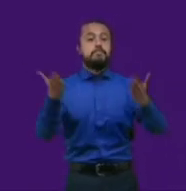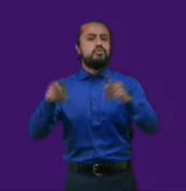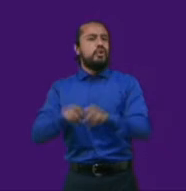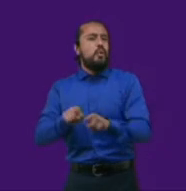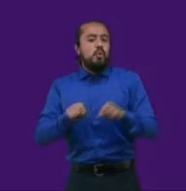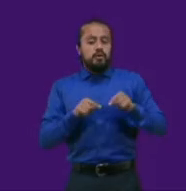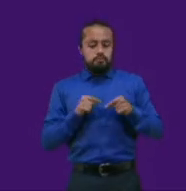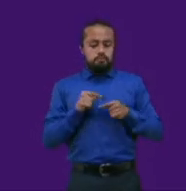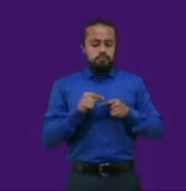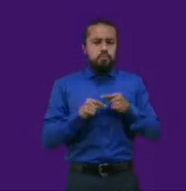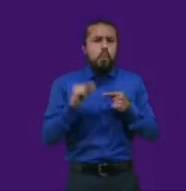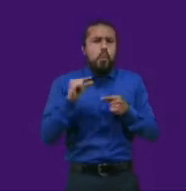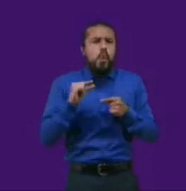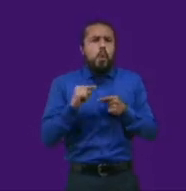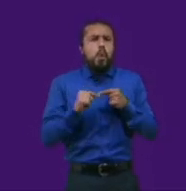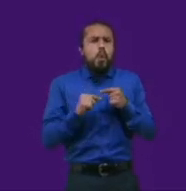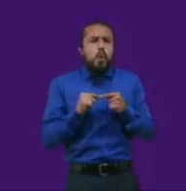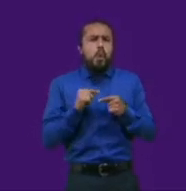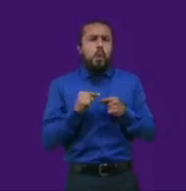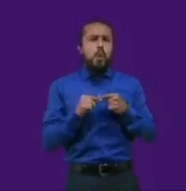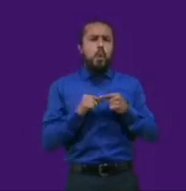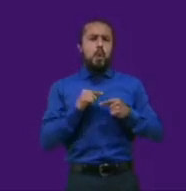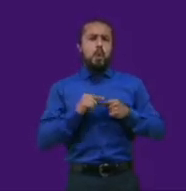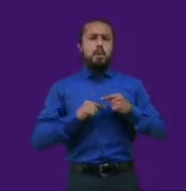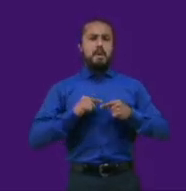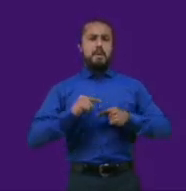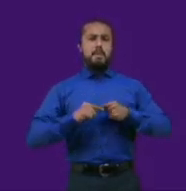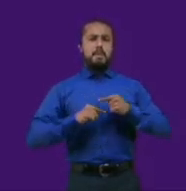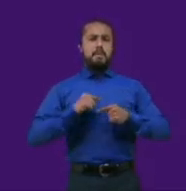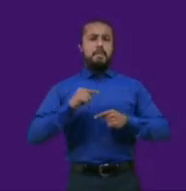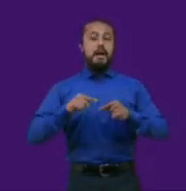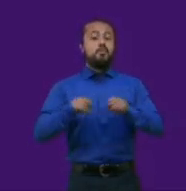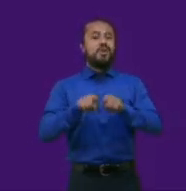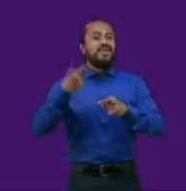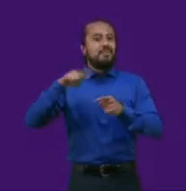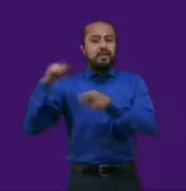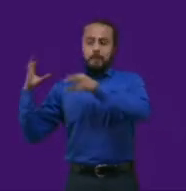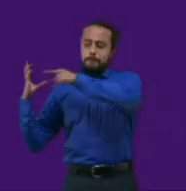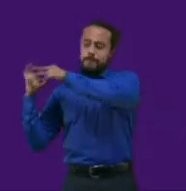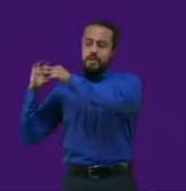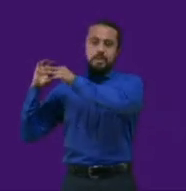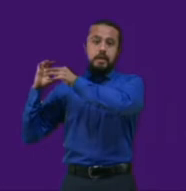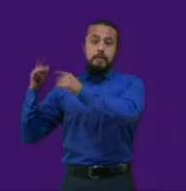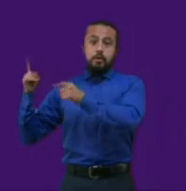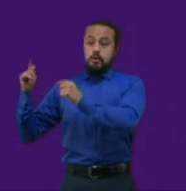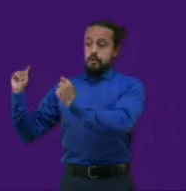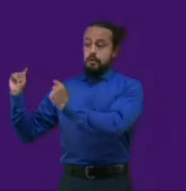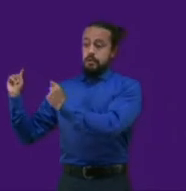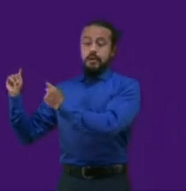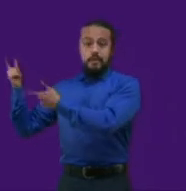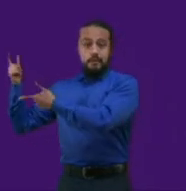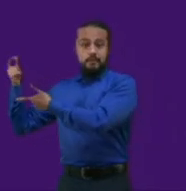y finalmente es un camino redondo donde si mi proveedor o si mi cliente tiene